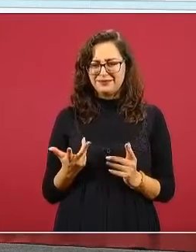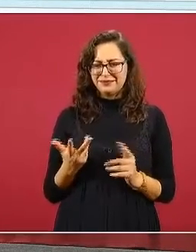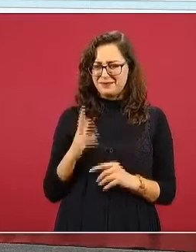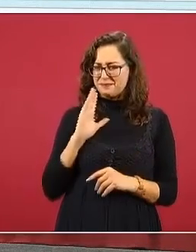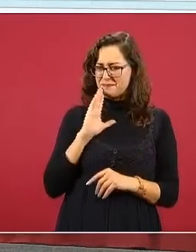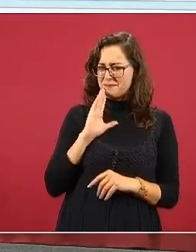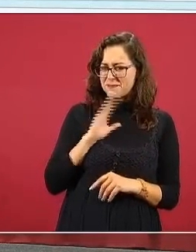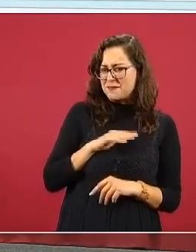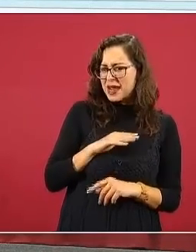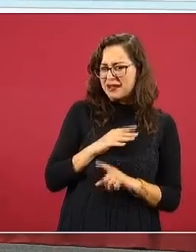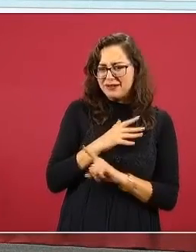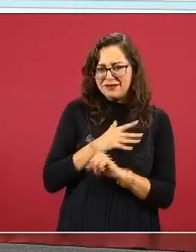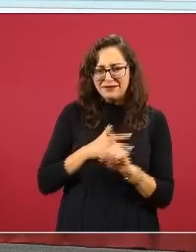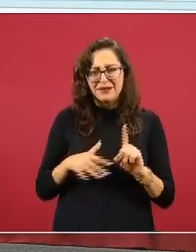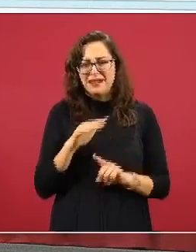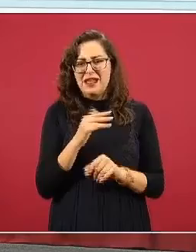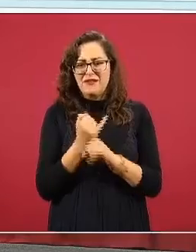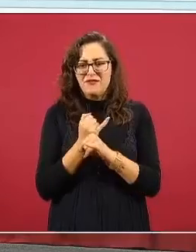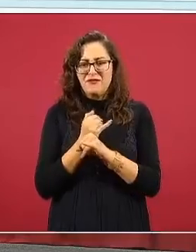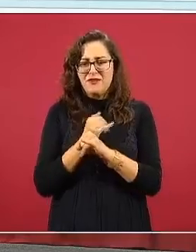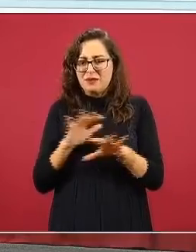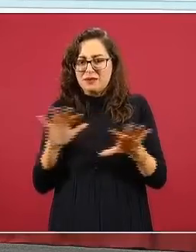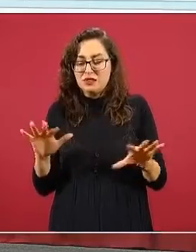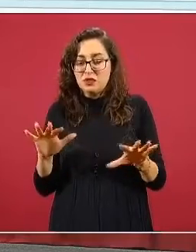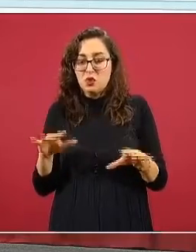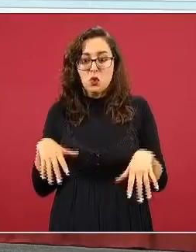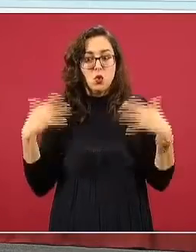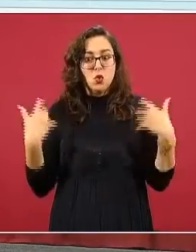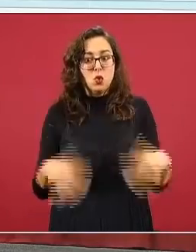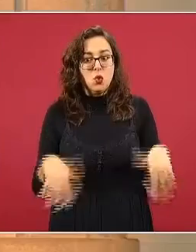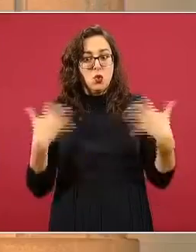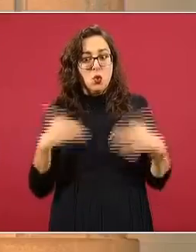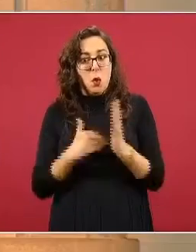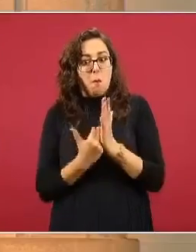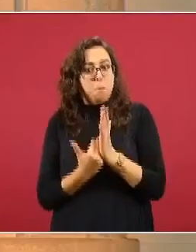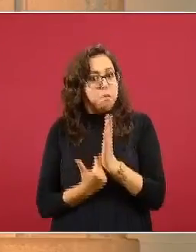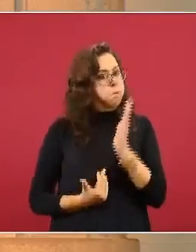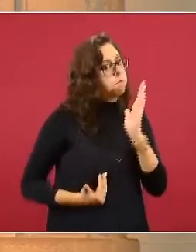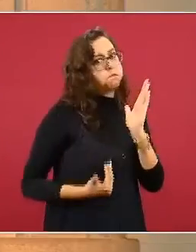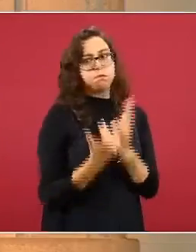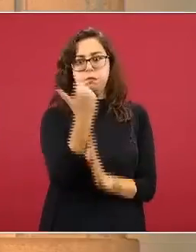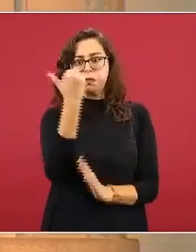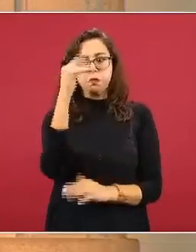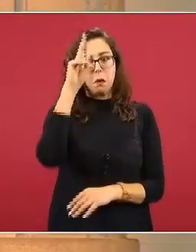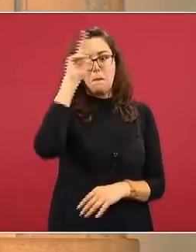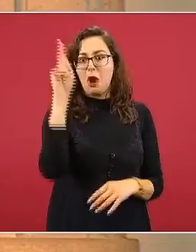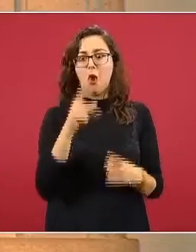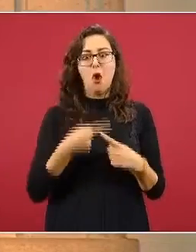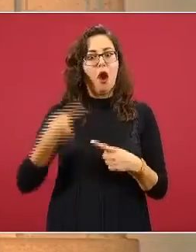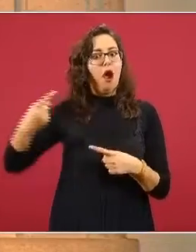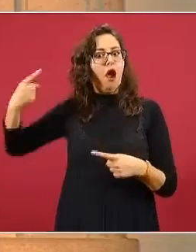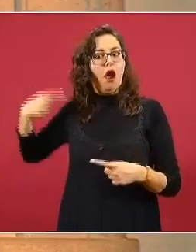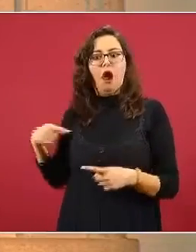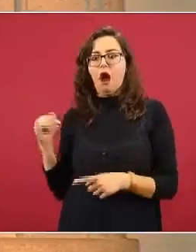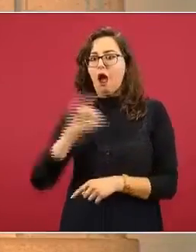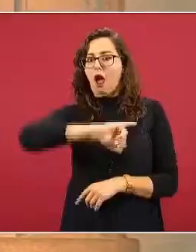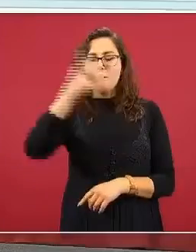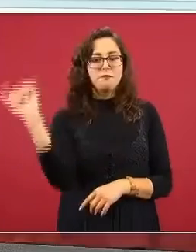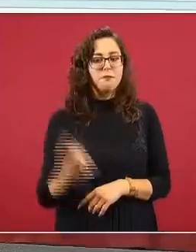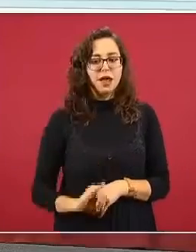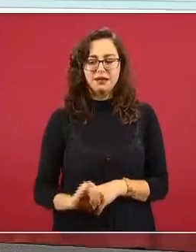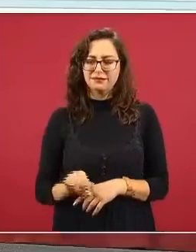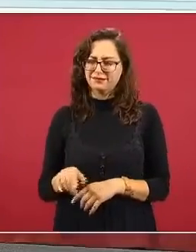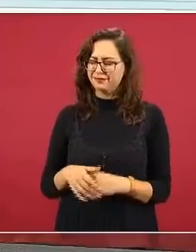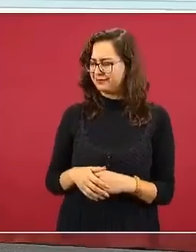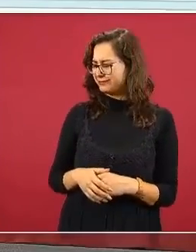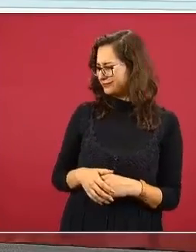contexto la información diciendo que representan un incremento nunca antes visto en días o en meses previos. Cuando lo